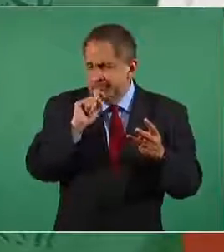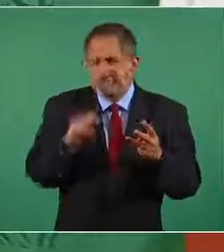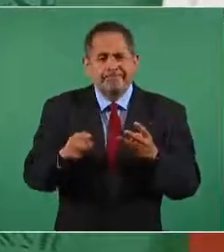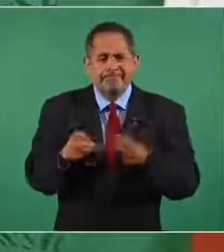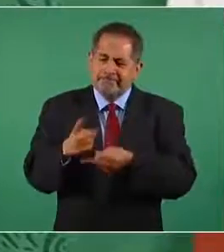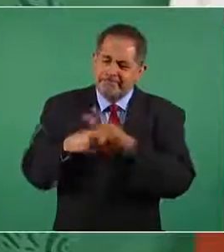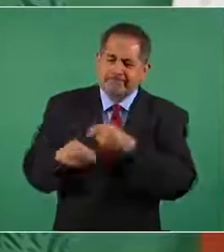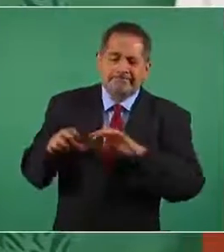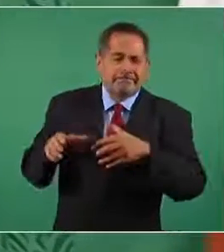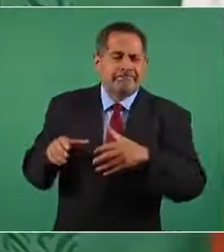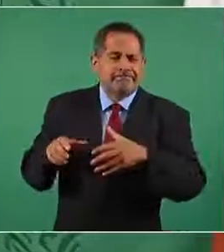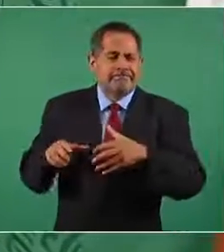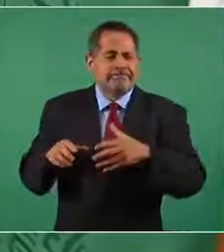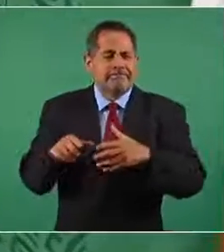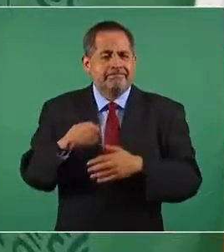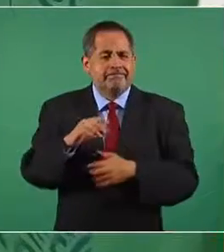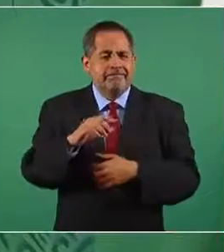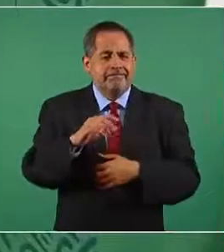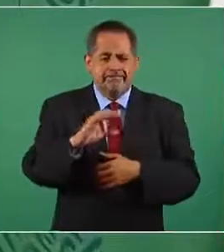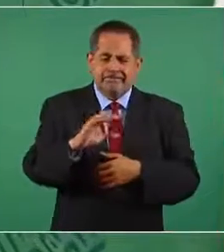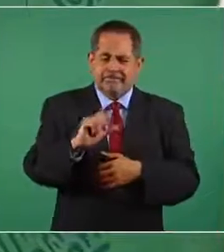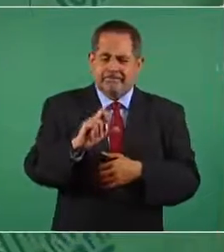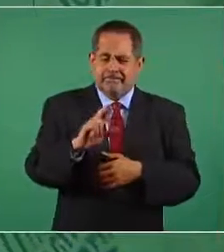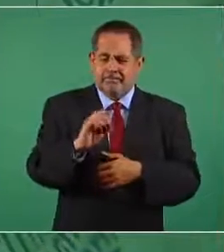Tenemos un alimento